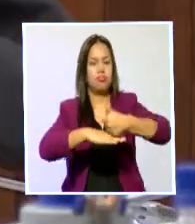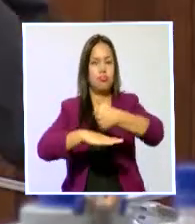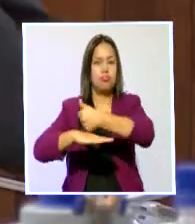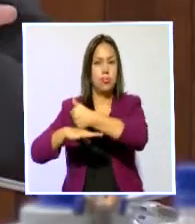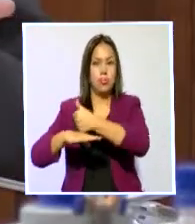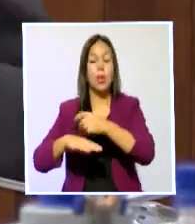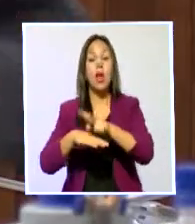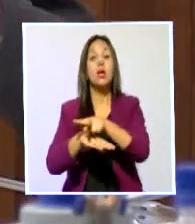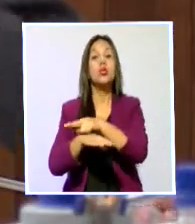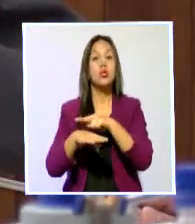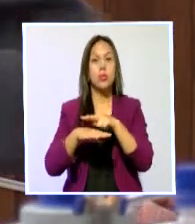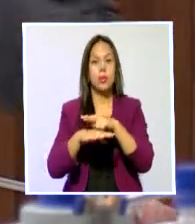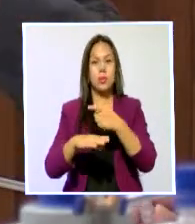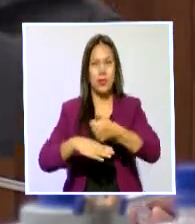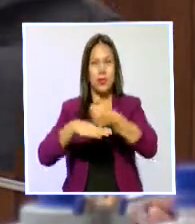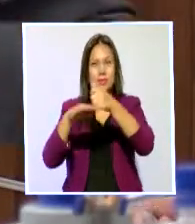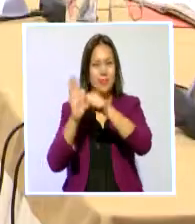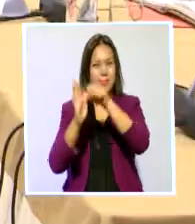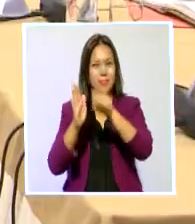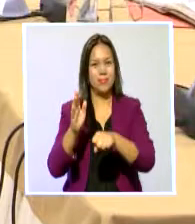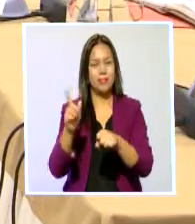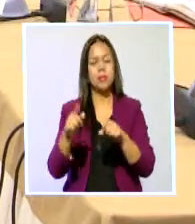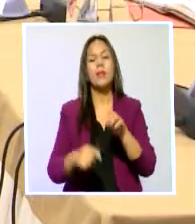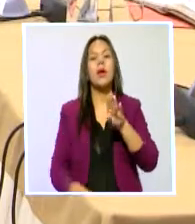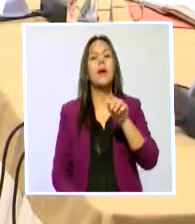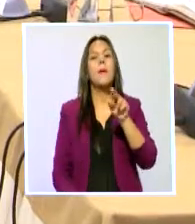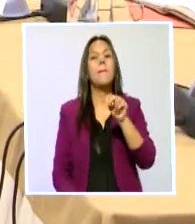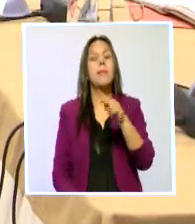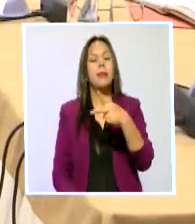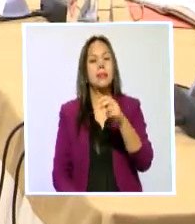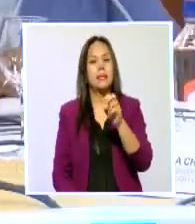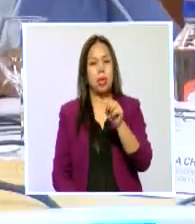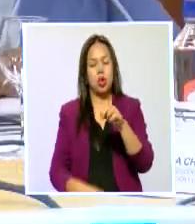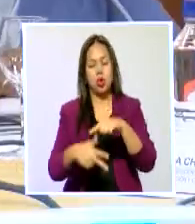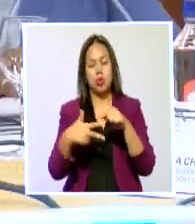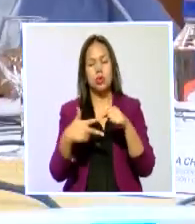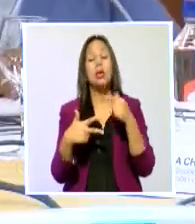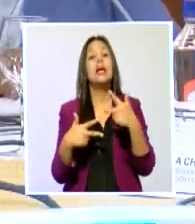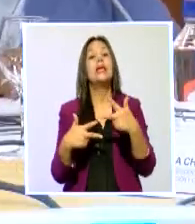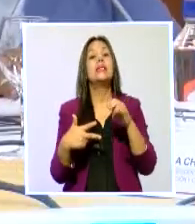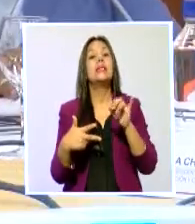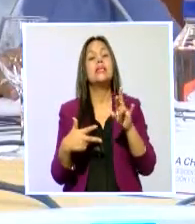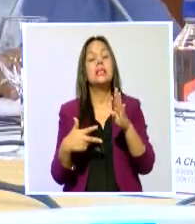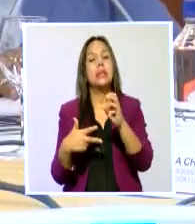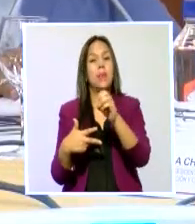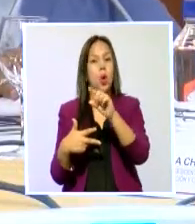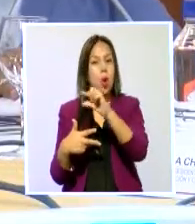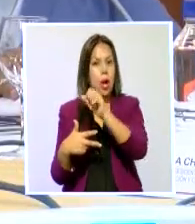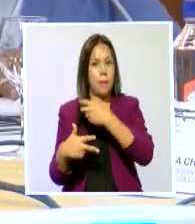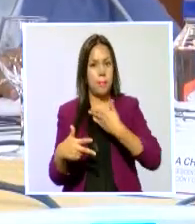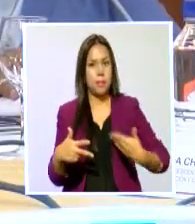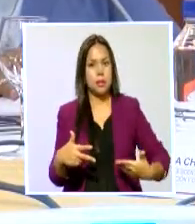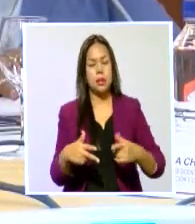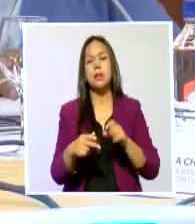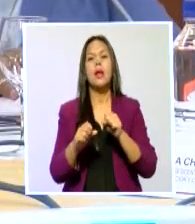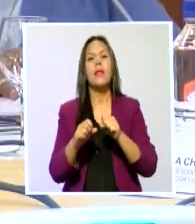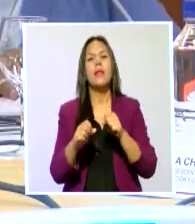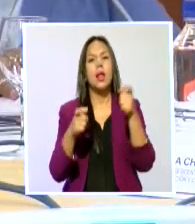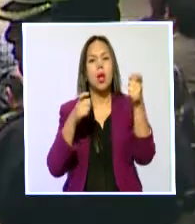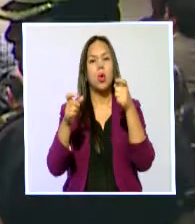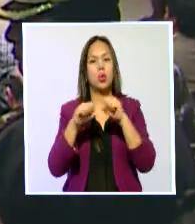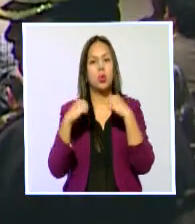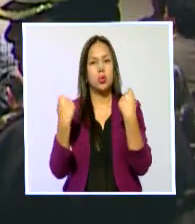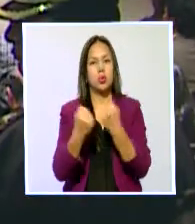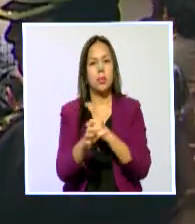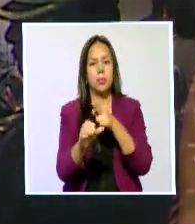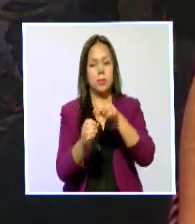fiscal general de la Nación, Carlos Bacamanceno, su antecesor, Galo Chiriboga, a la presidenta del Consejo de Participación Ciudadana y Control Social, Raquel González,